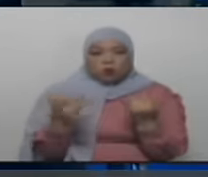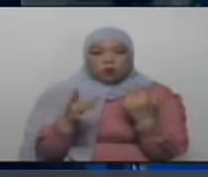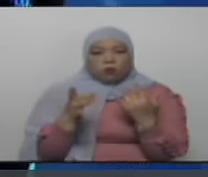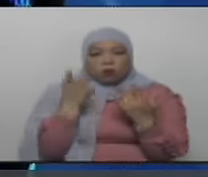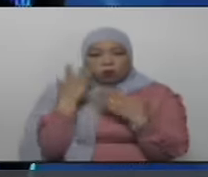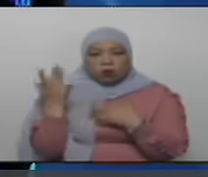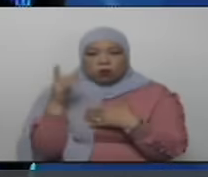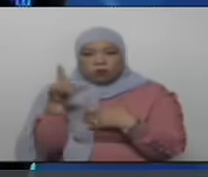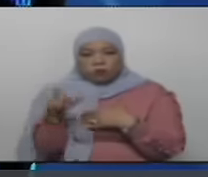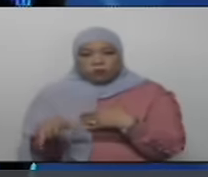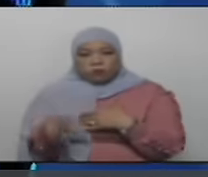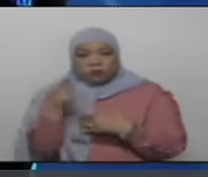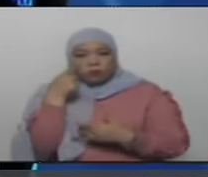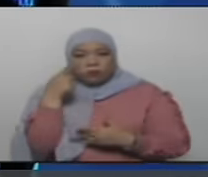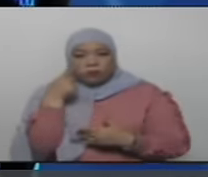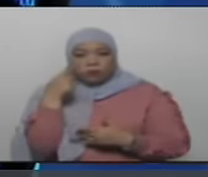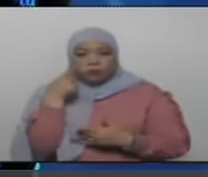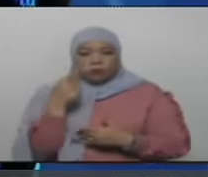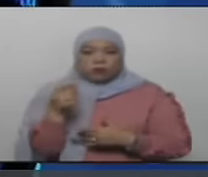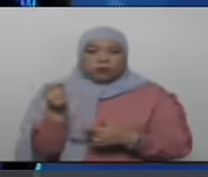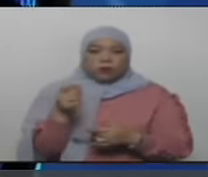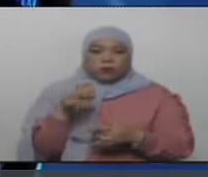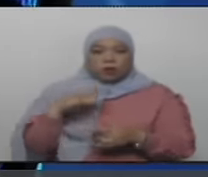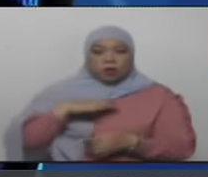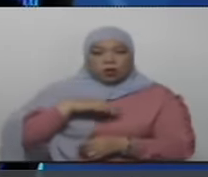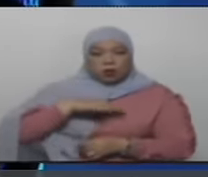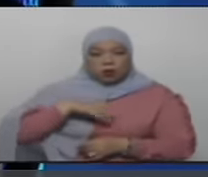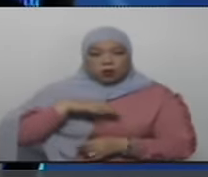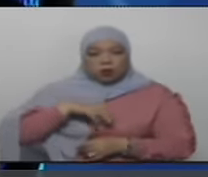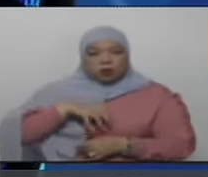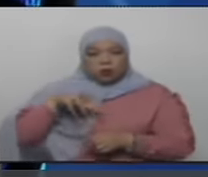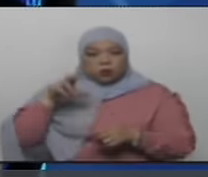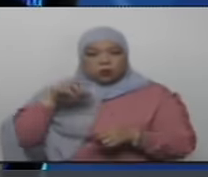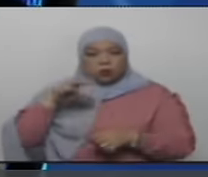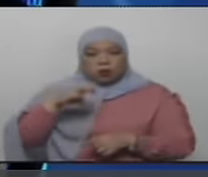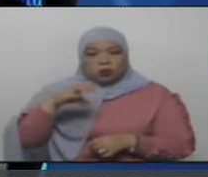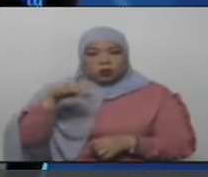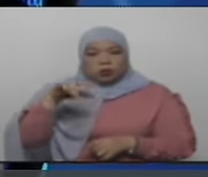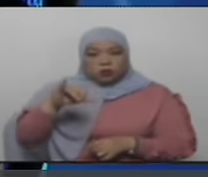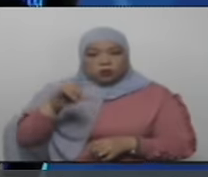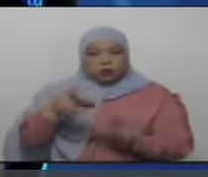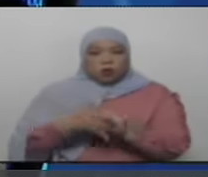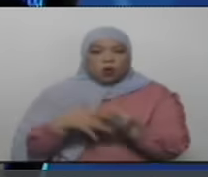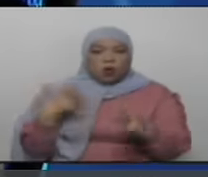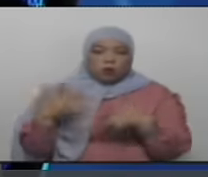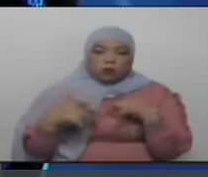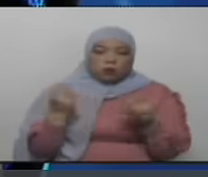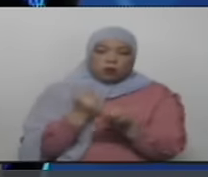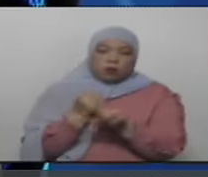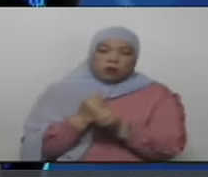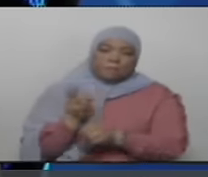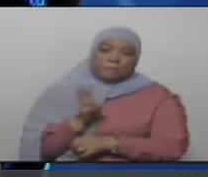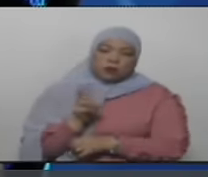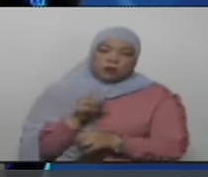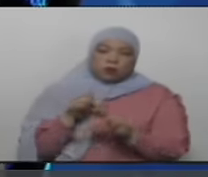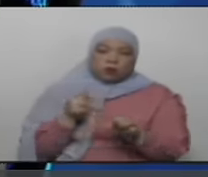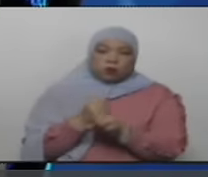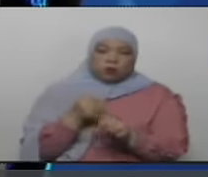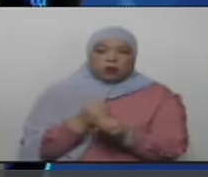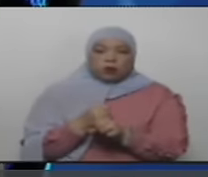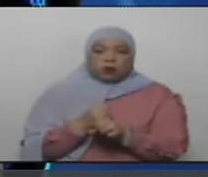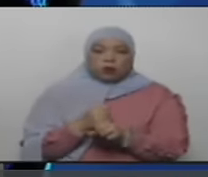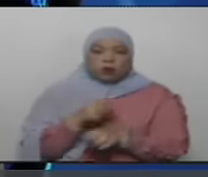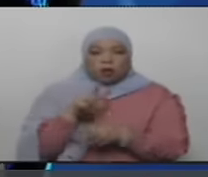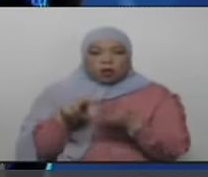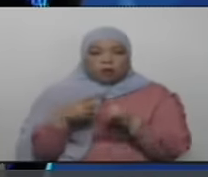me ve, los cuerpos de seguridad, de inteligencia y protección están actuando para que en Venezuela siga reinando